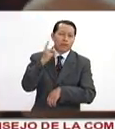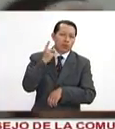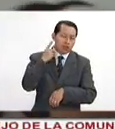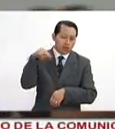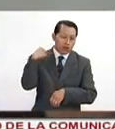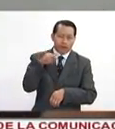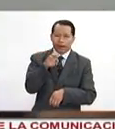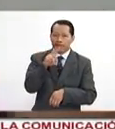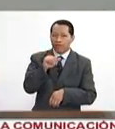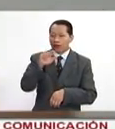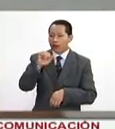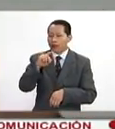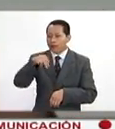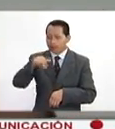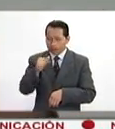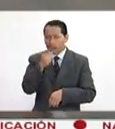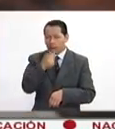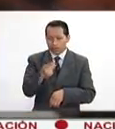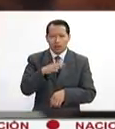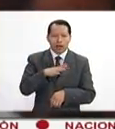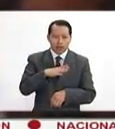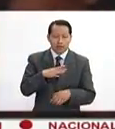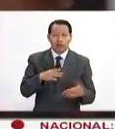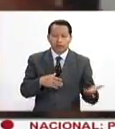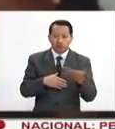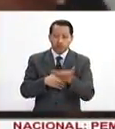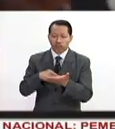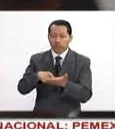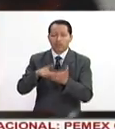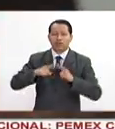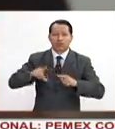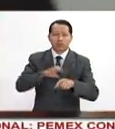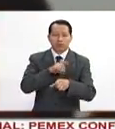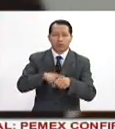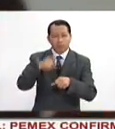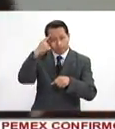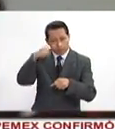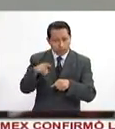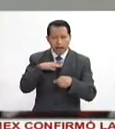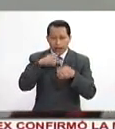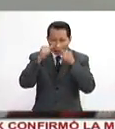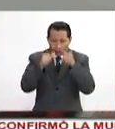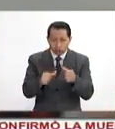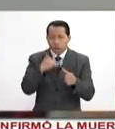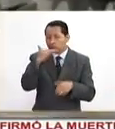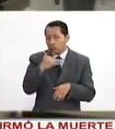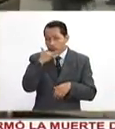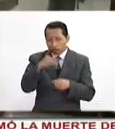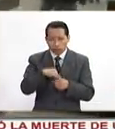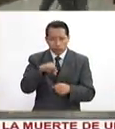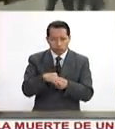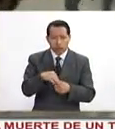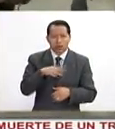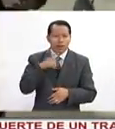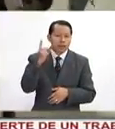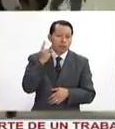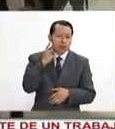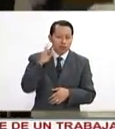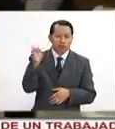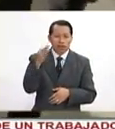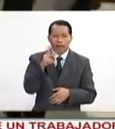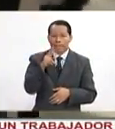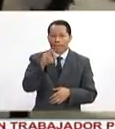Eva Cadena, y que se aceptaron las presentadas por la Fiscalía Especializada para la Atención de Delitos Electorales. El diputado federal